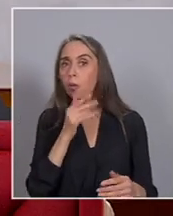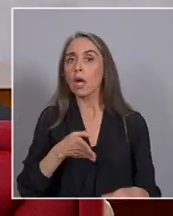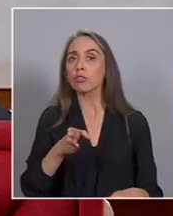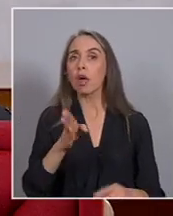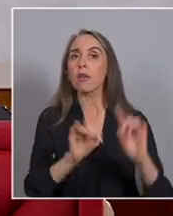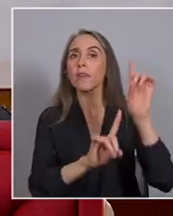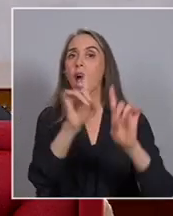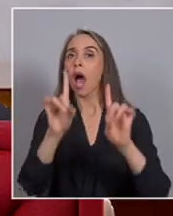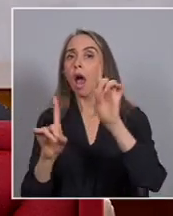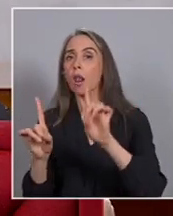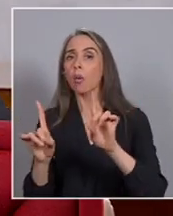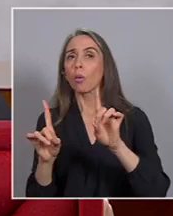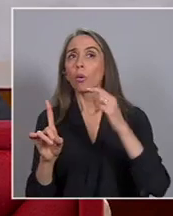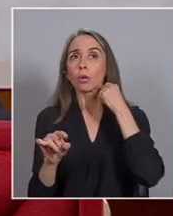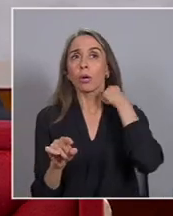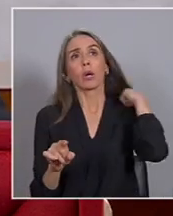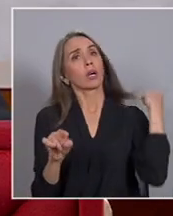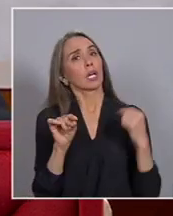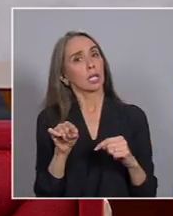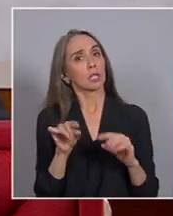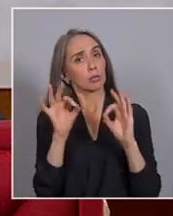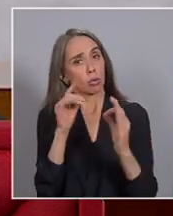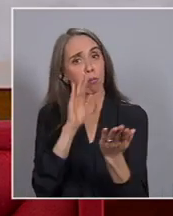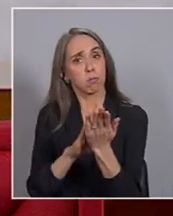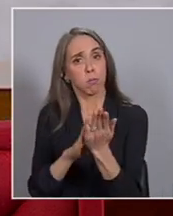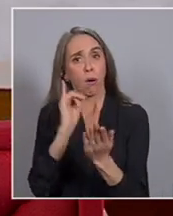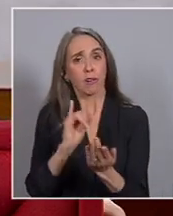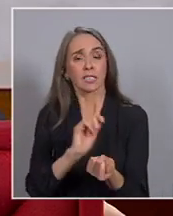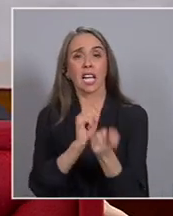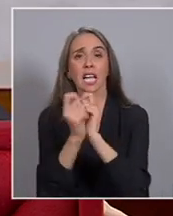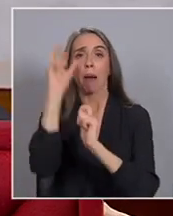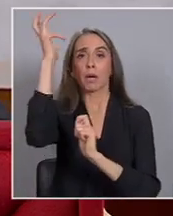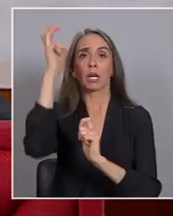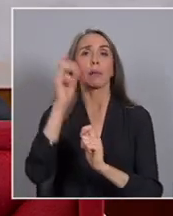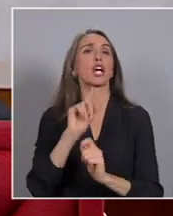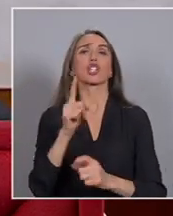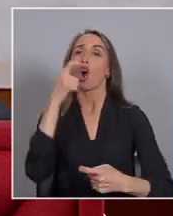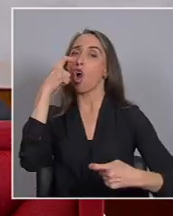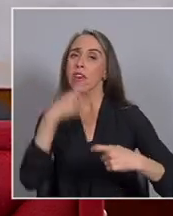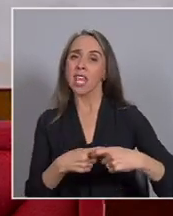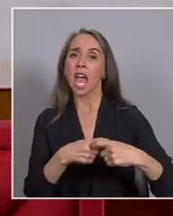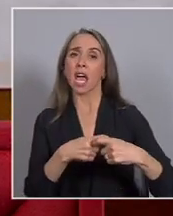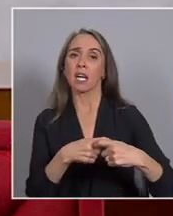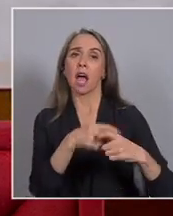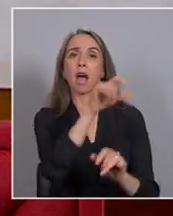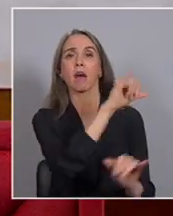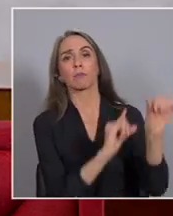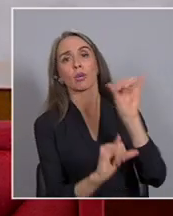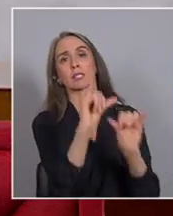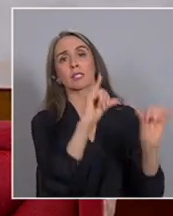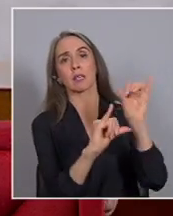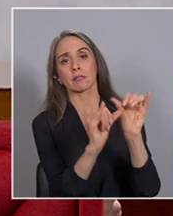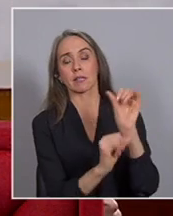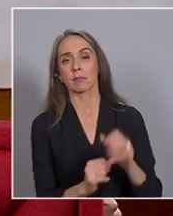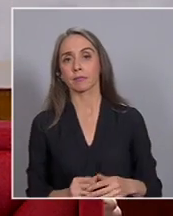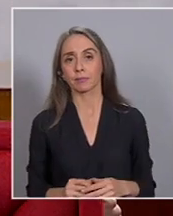genera en algunos ante un hecho que es tan evidente. No neguemos la ciencia.